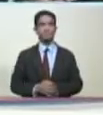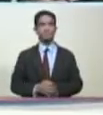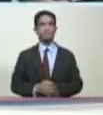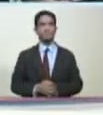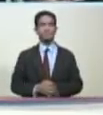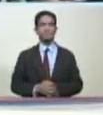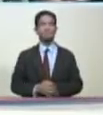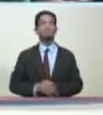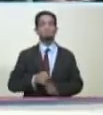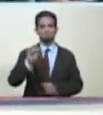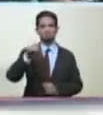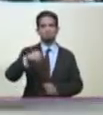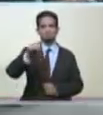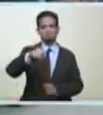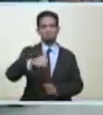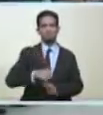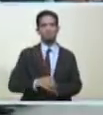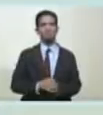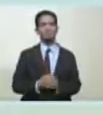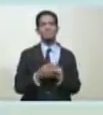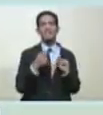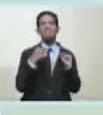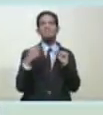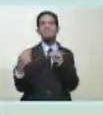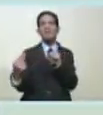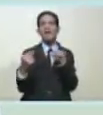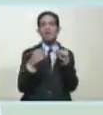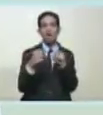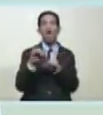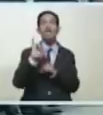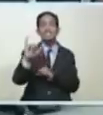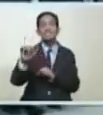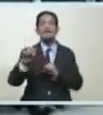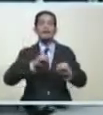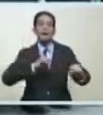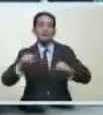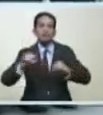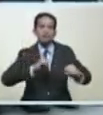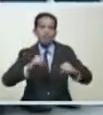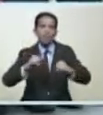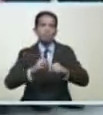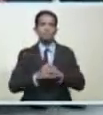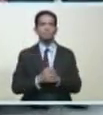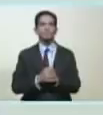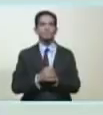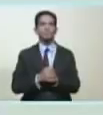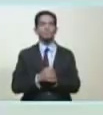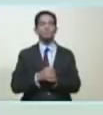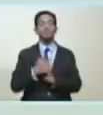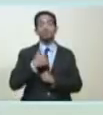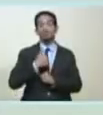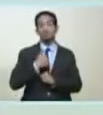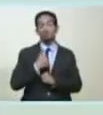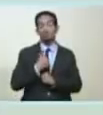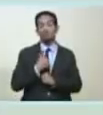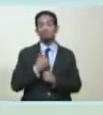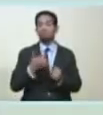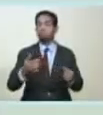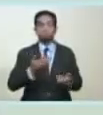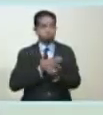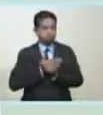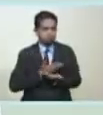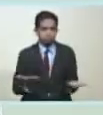Sí va. Diálogo y acción. Yo voy a recibir a todos los partidos políticos del